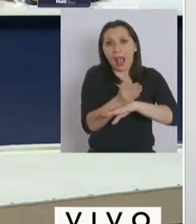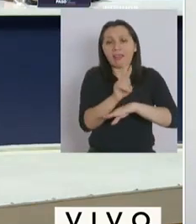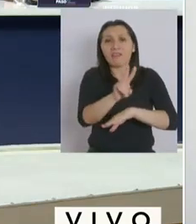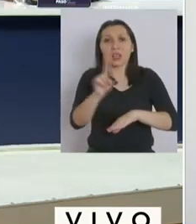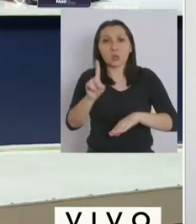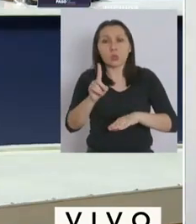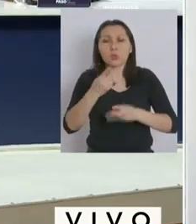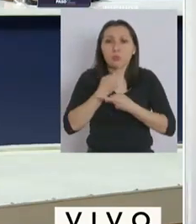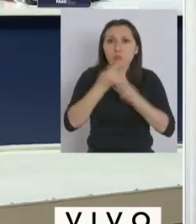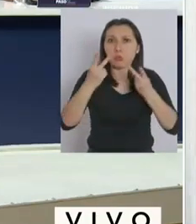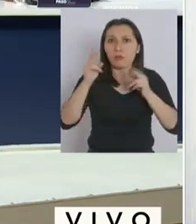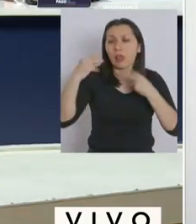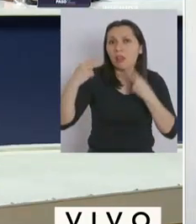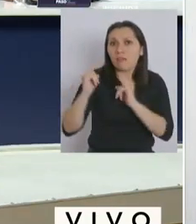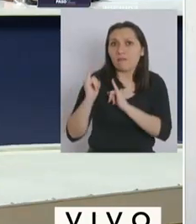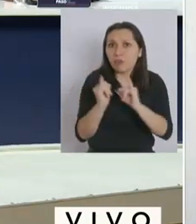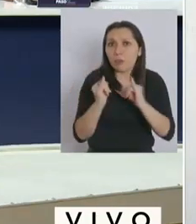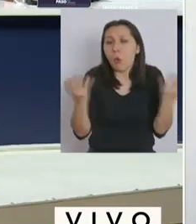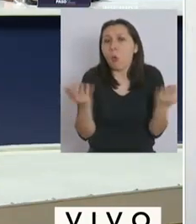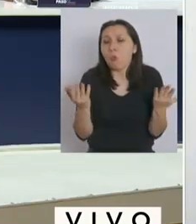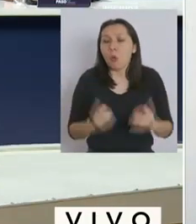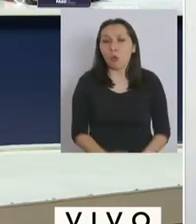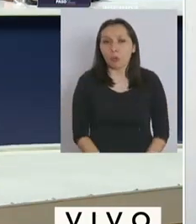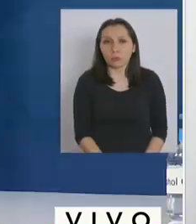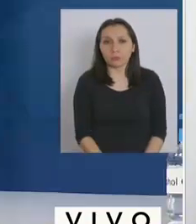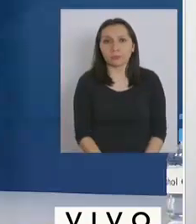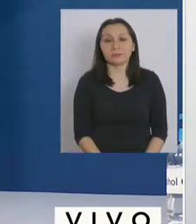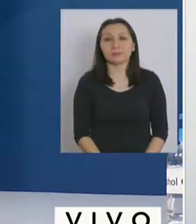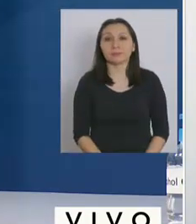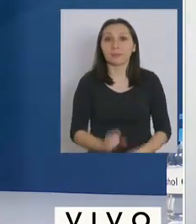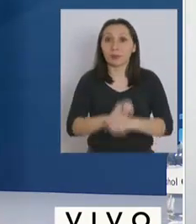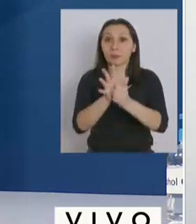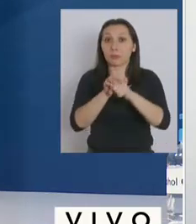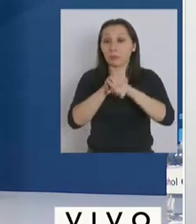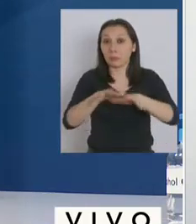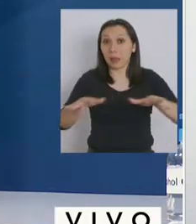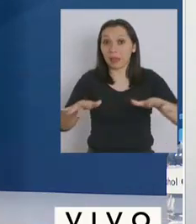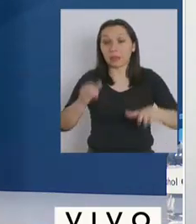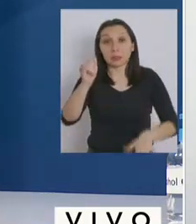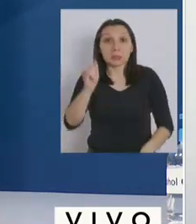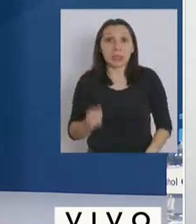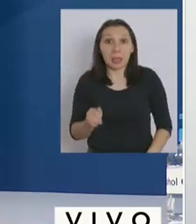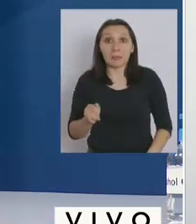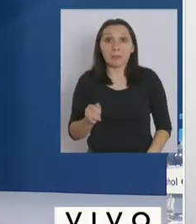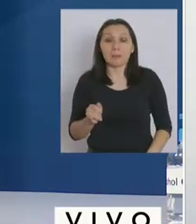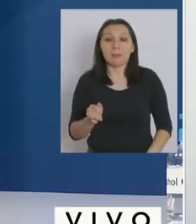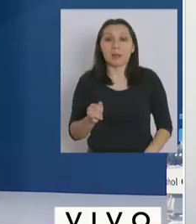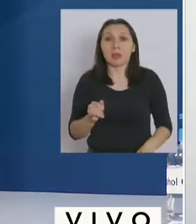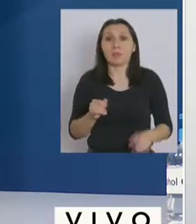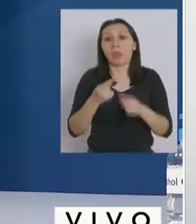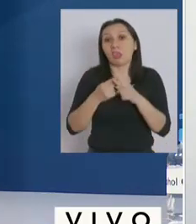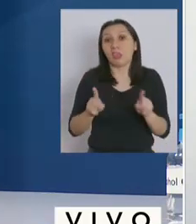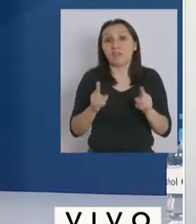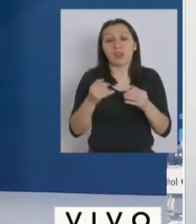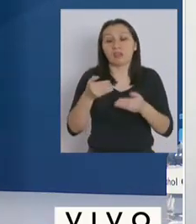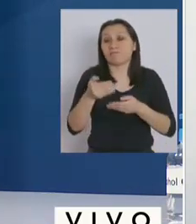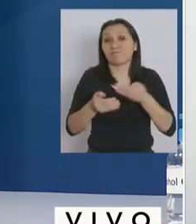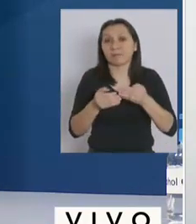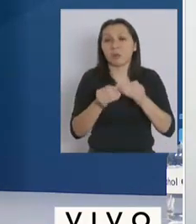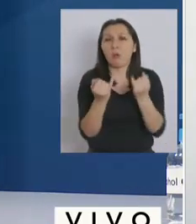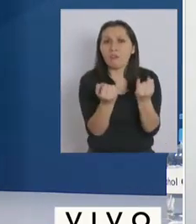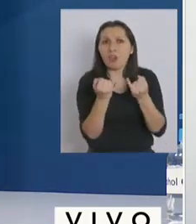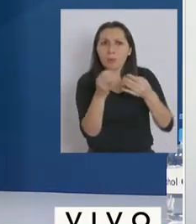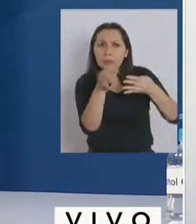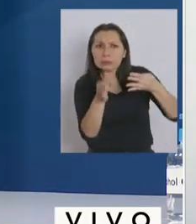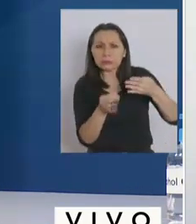novedades? ¿Cómo se va a hacer ahí? La pandemia siempre se comporta de distintas maneras, los indicadores